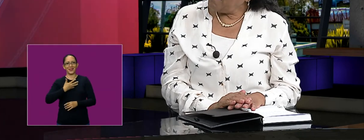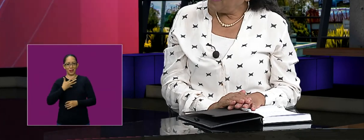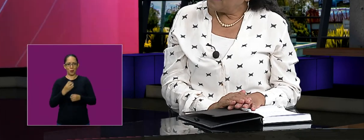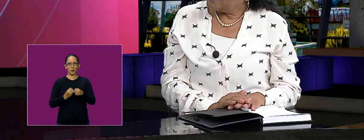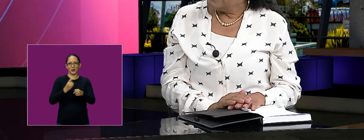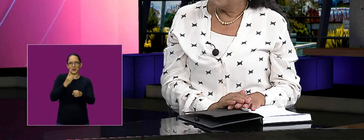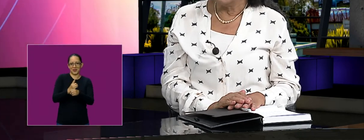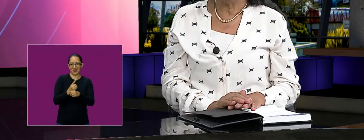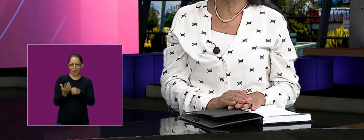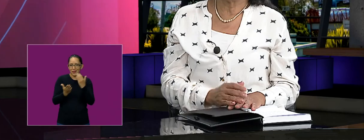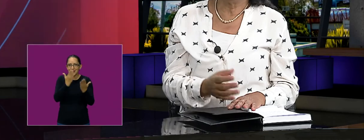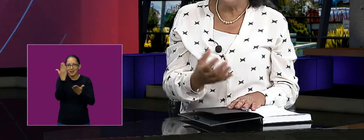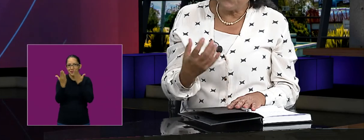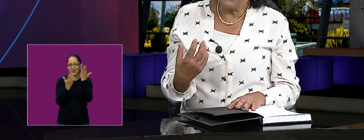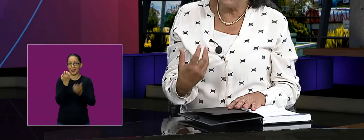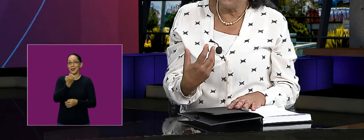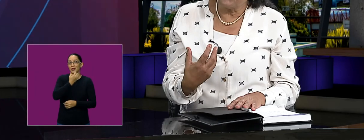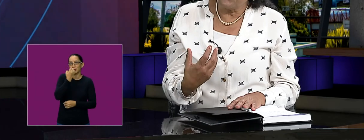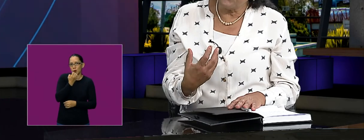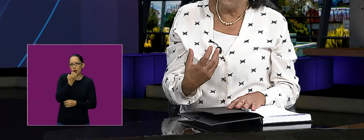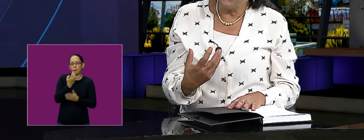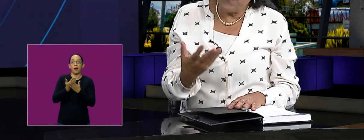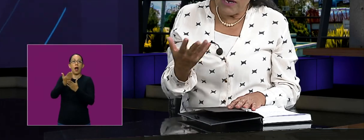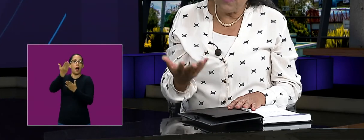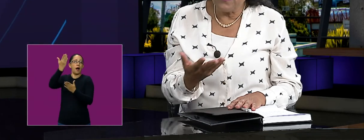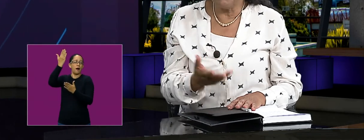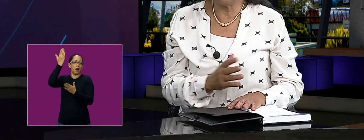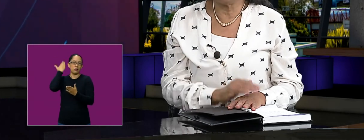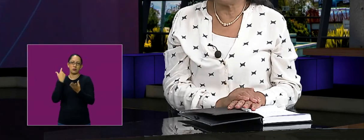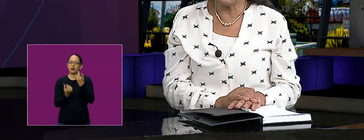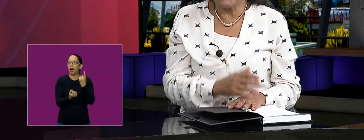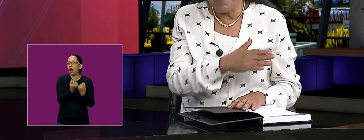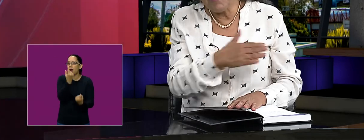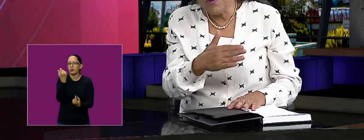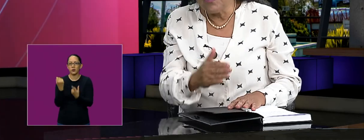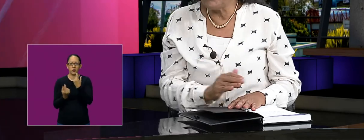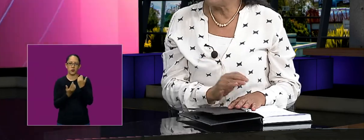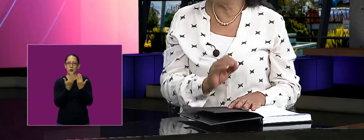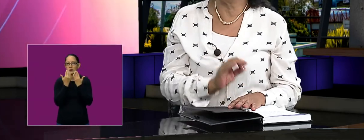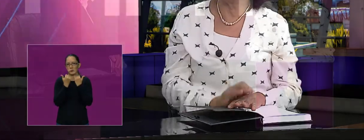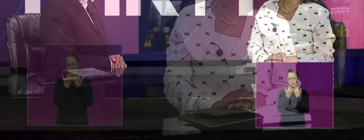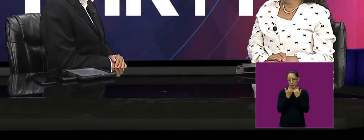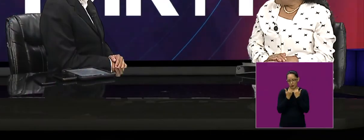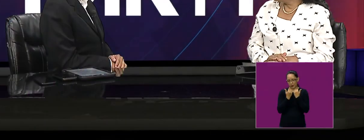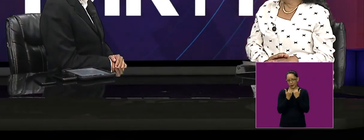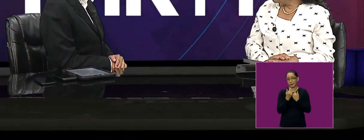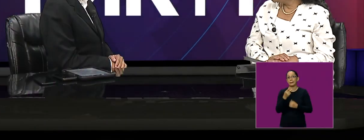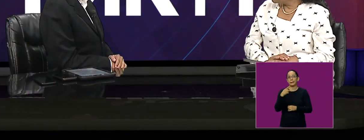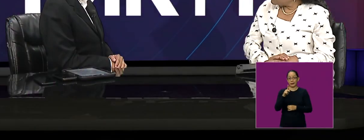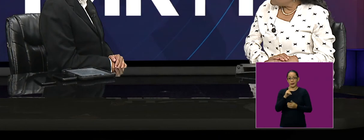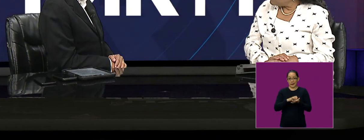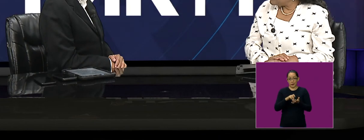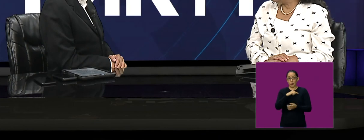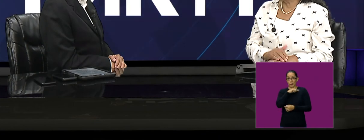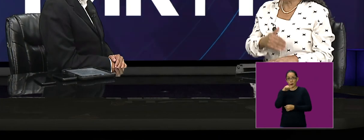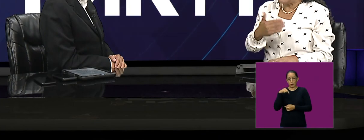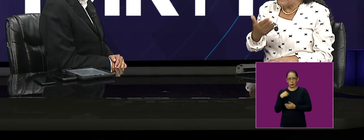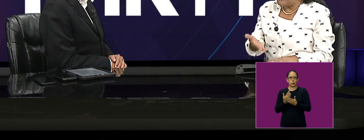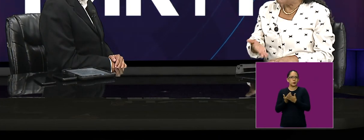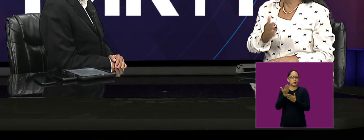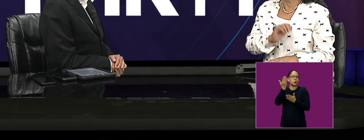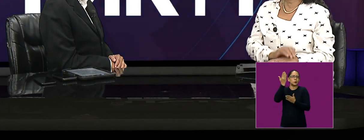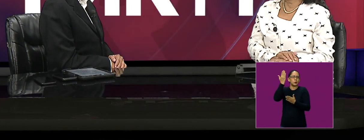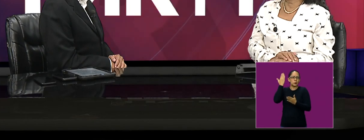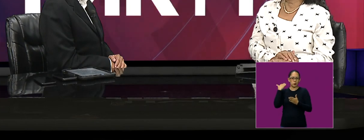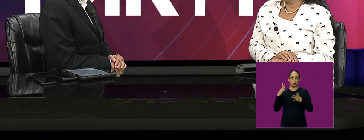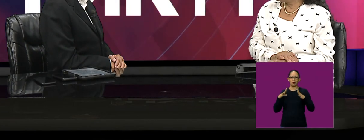siempre se daba. Nosotros, como, bueno, recapitulo un poco, fundamos una asociación civil que ya